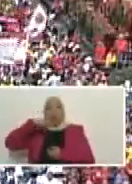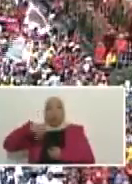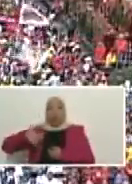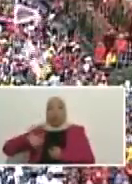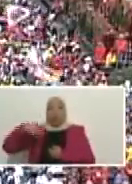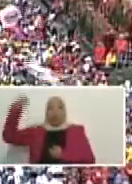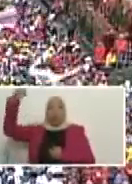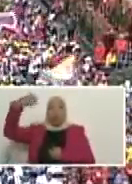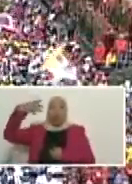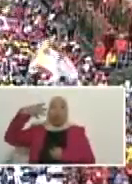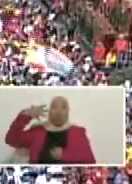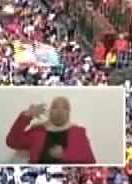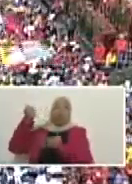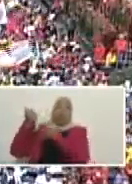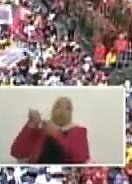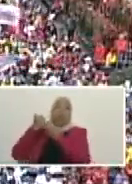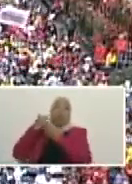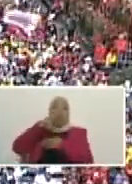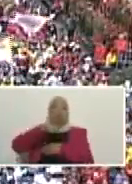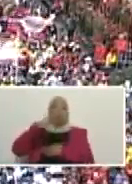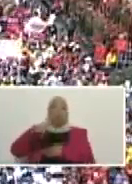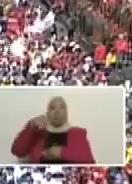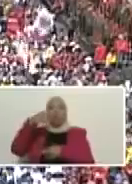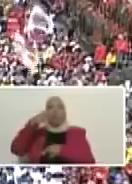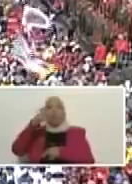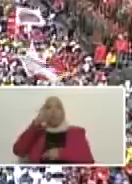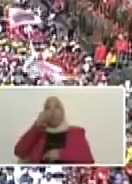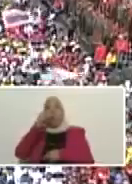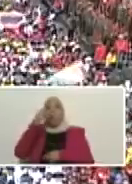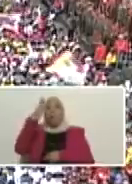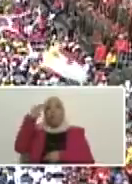luz. Es un hombre de Dios.